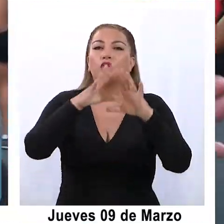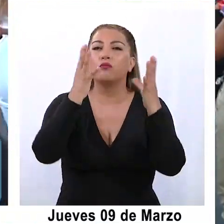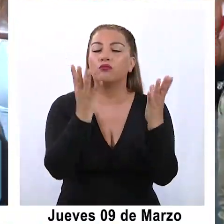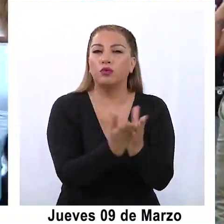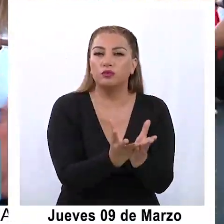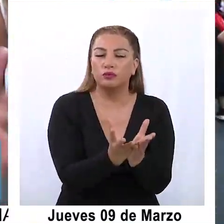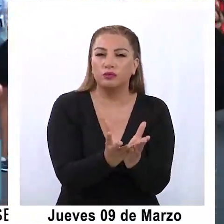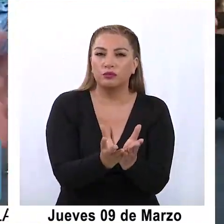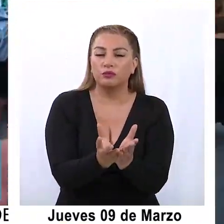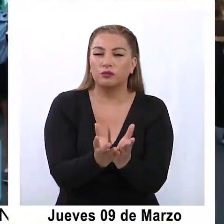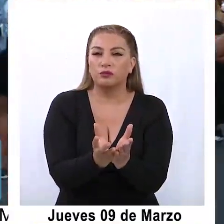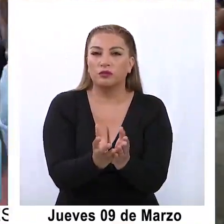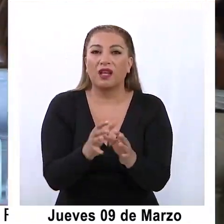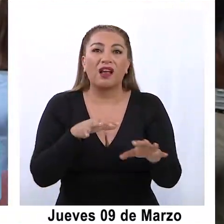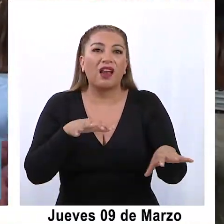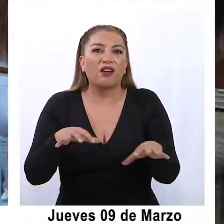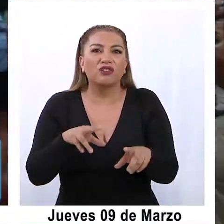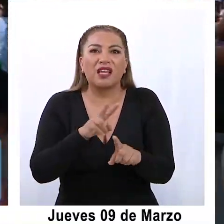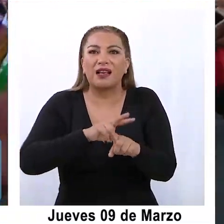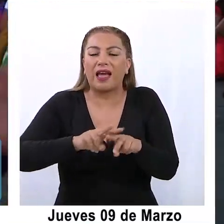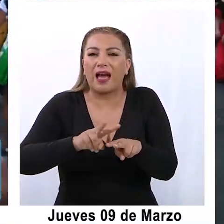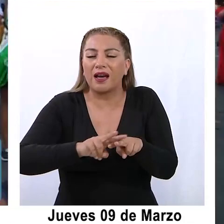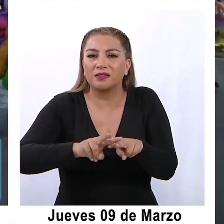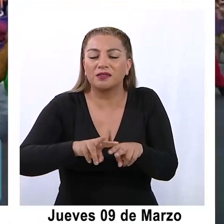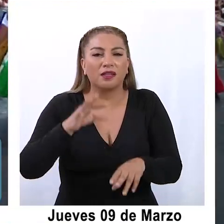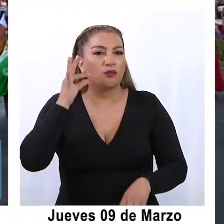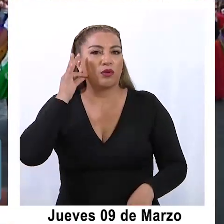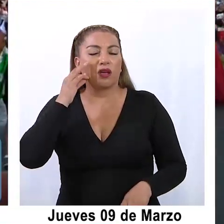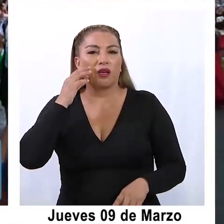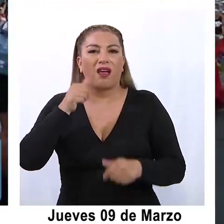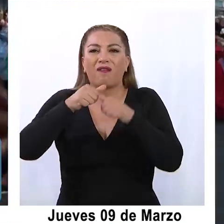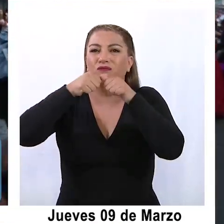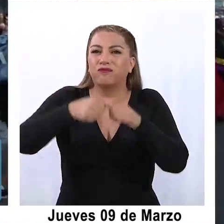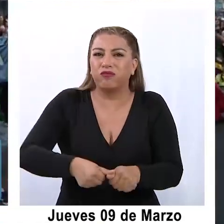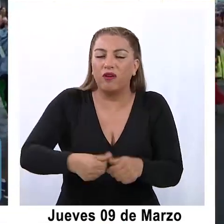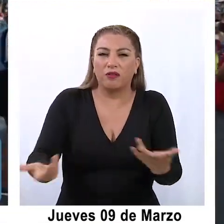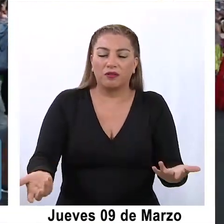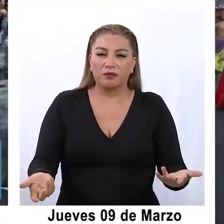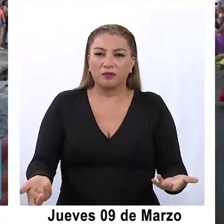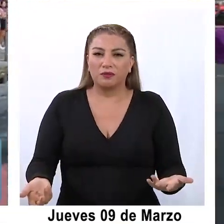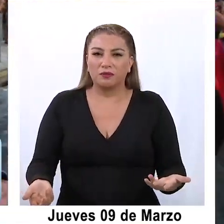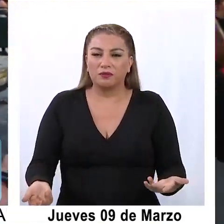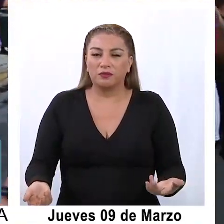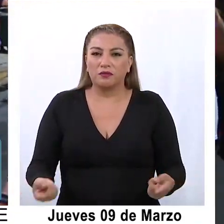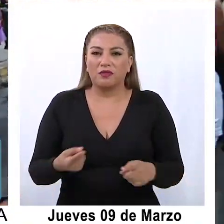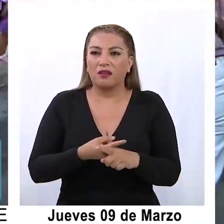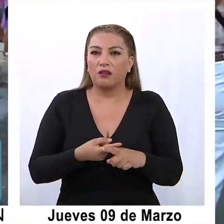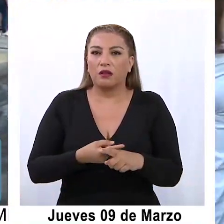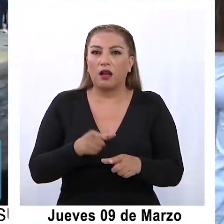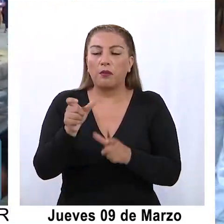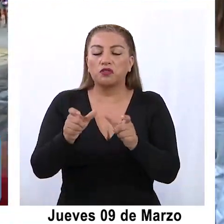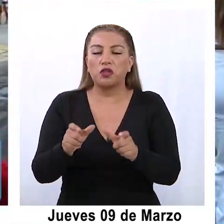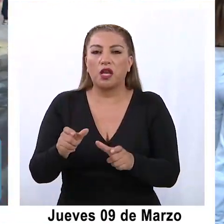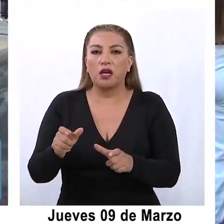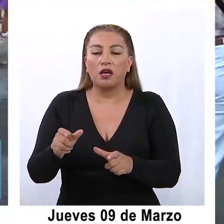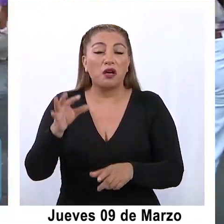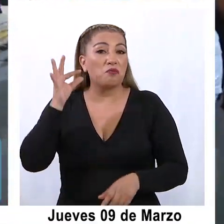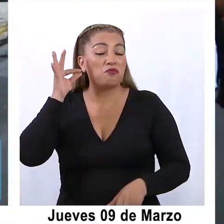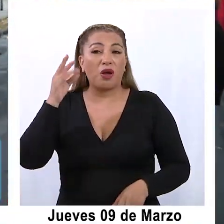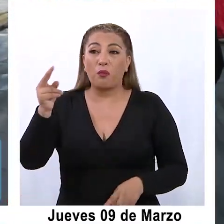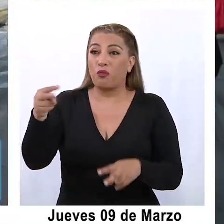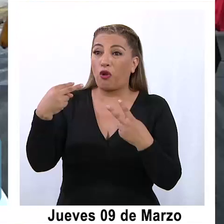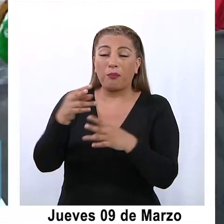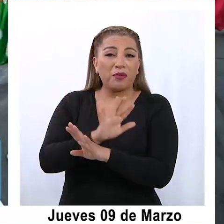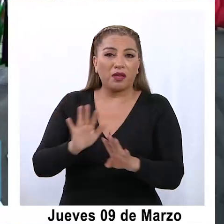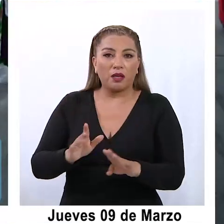lo que nos, las cosas que nos hacen, las violaciones que no, al final no lo escuchan. Por esa razón salimos